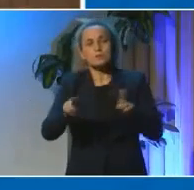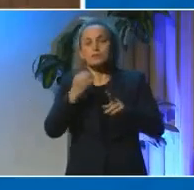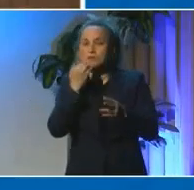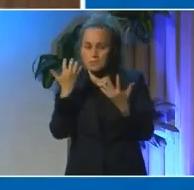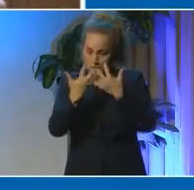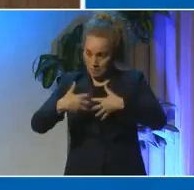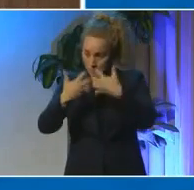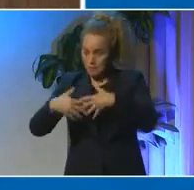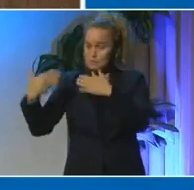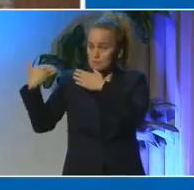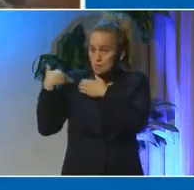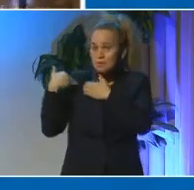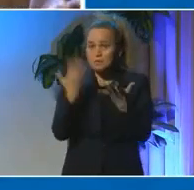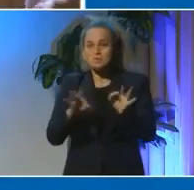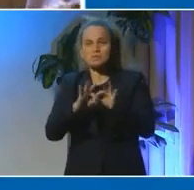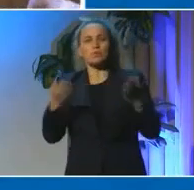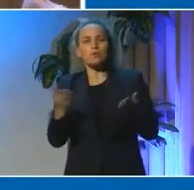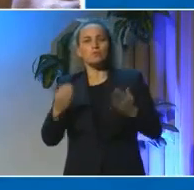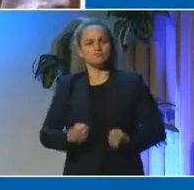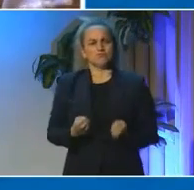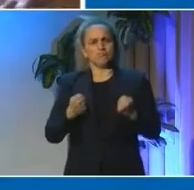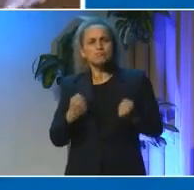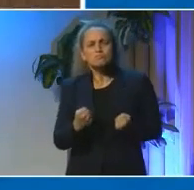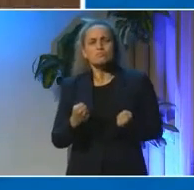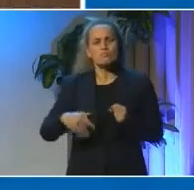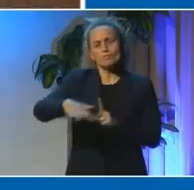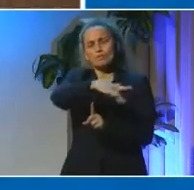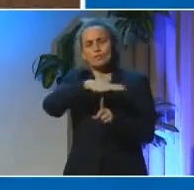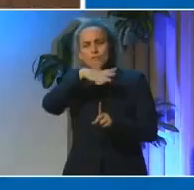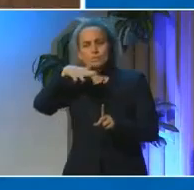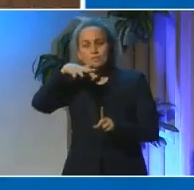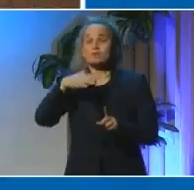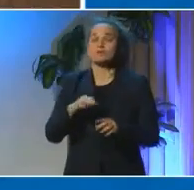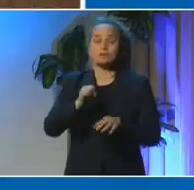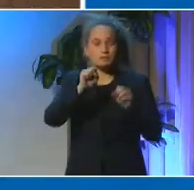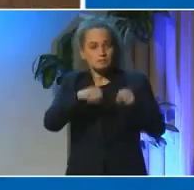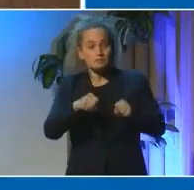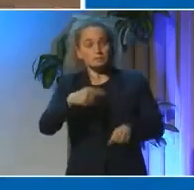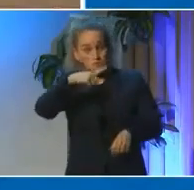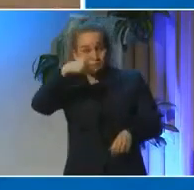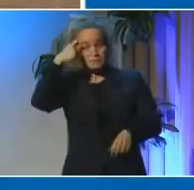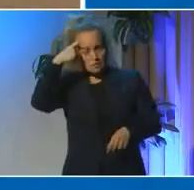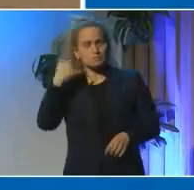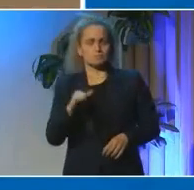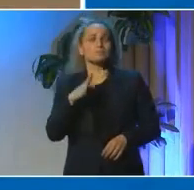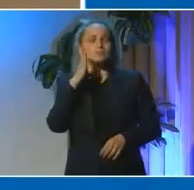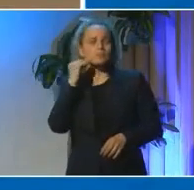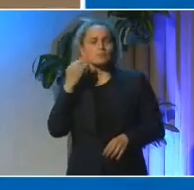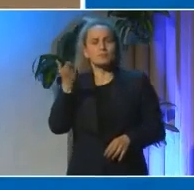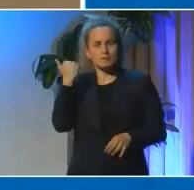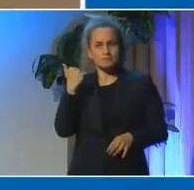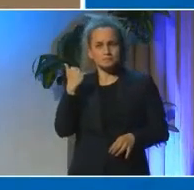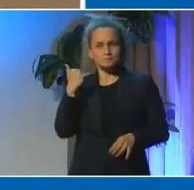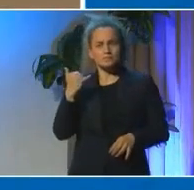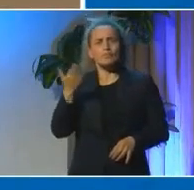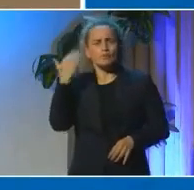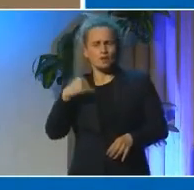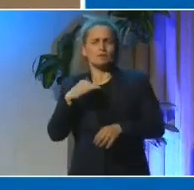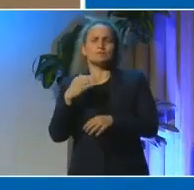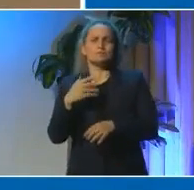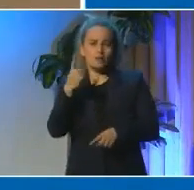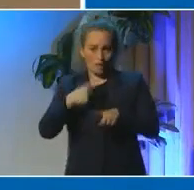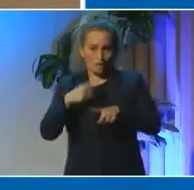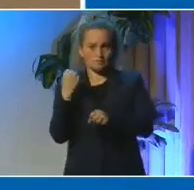torreros seamos responsables en Cómo llegamos a esos entornos está el reto yo lo viví yo trabajaba hace muchos años muchos años en